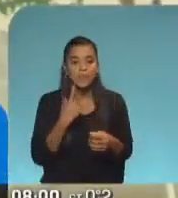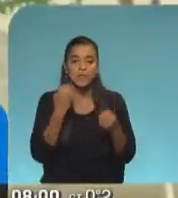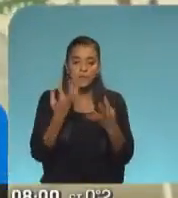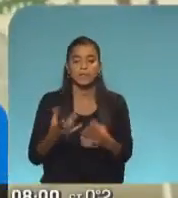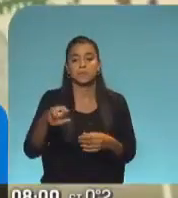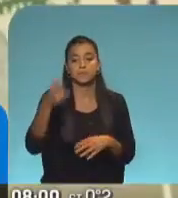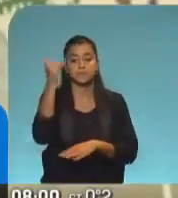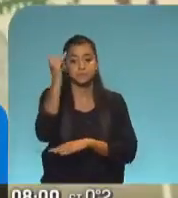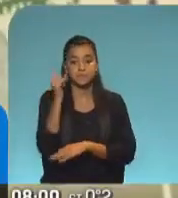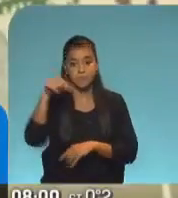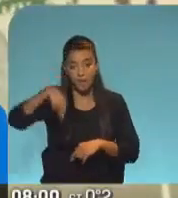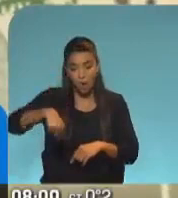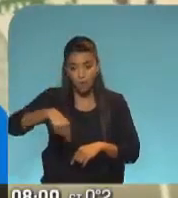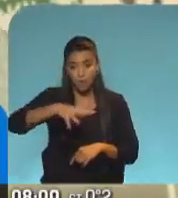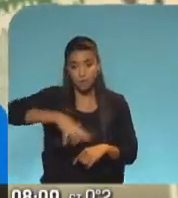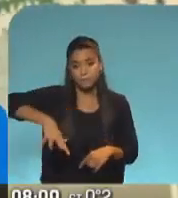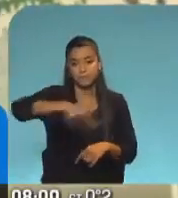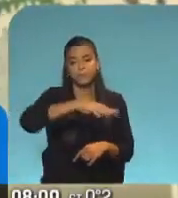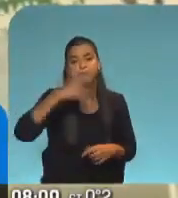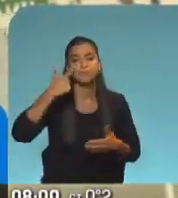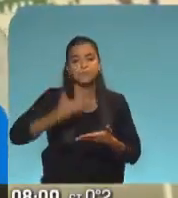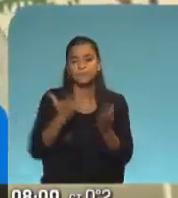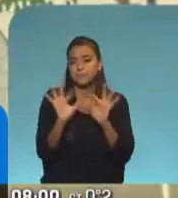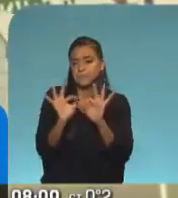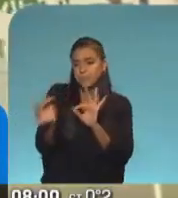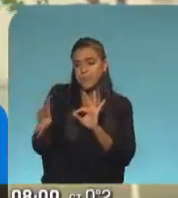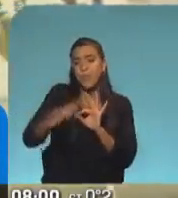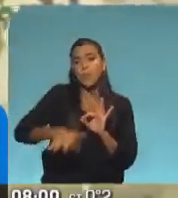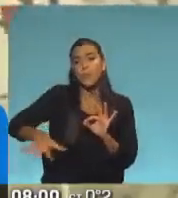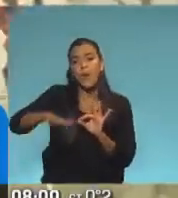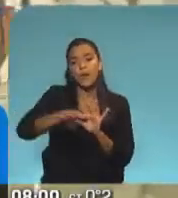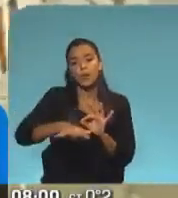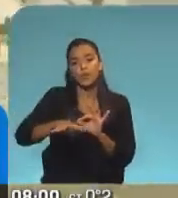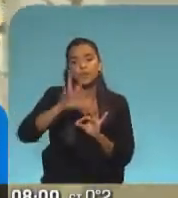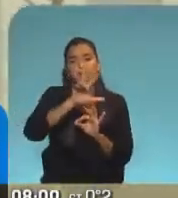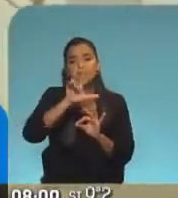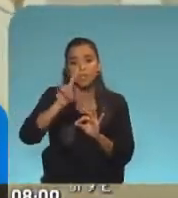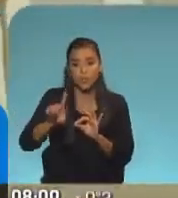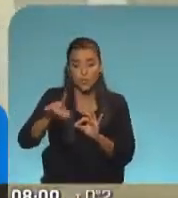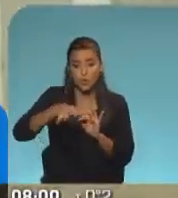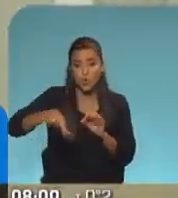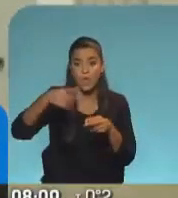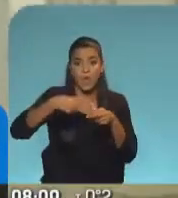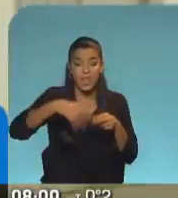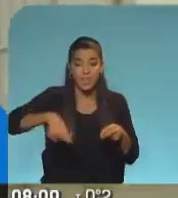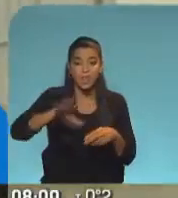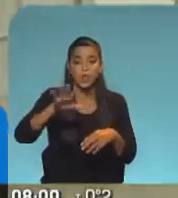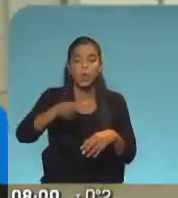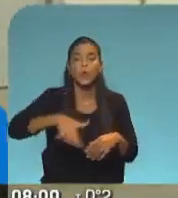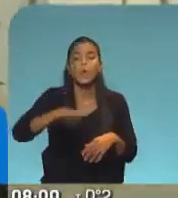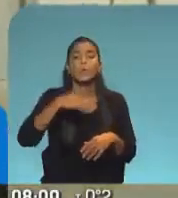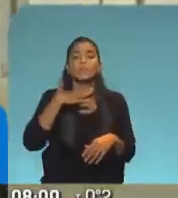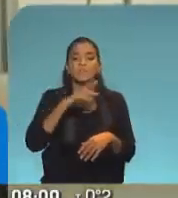fíjate dónde estamos nosotros te voy a dar una referencia estamos a metros nada más del barrio 31 de retiro bueno conocido como la villa 31